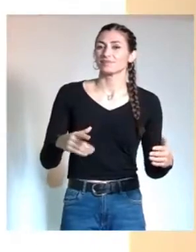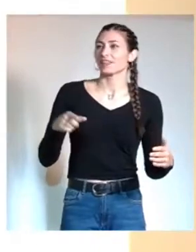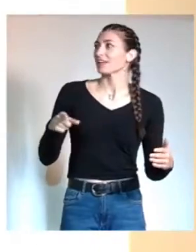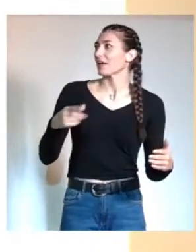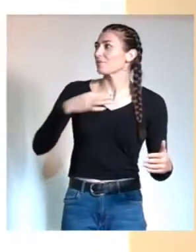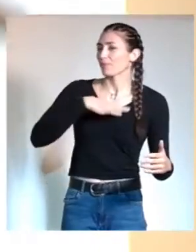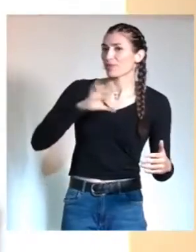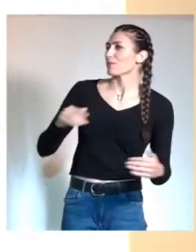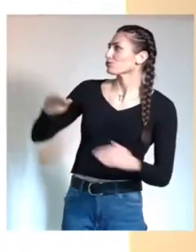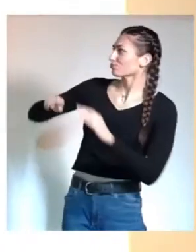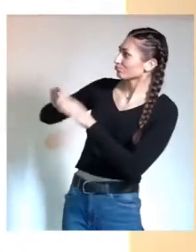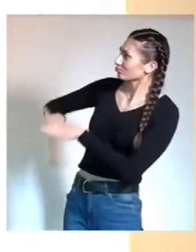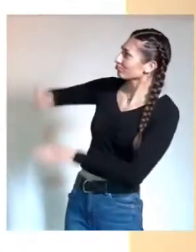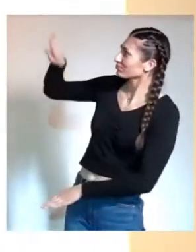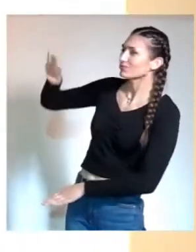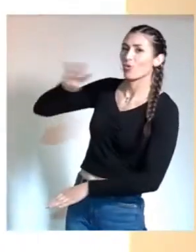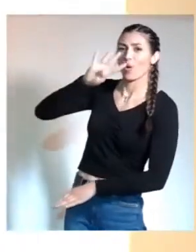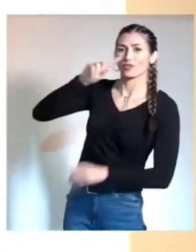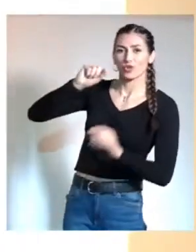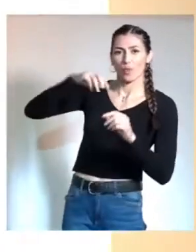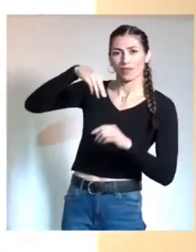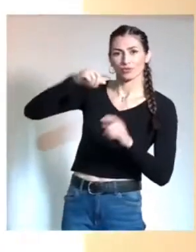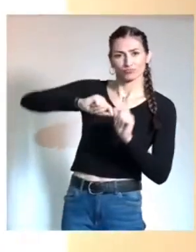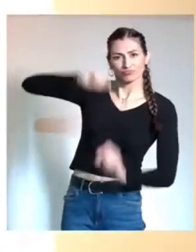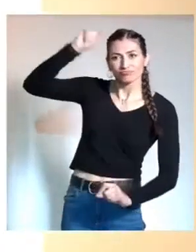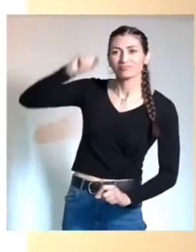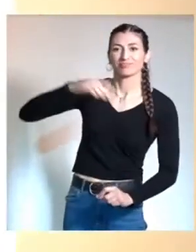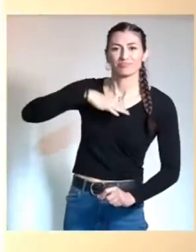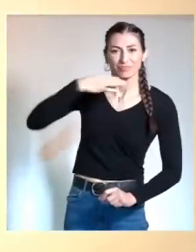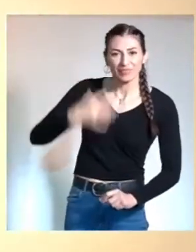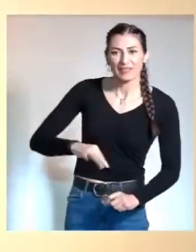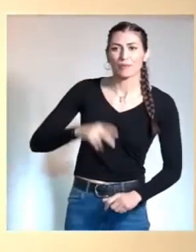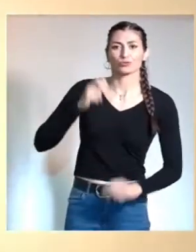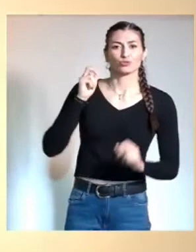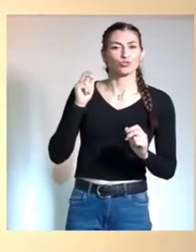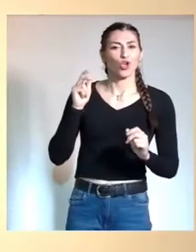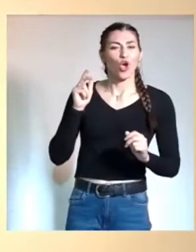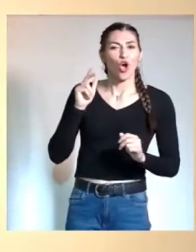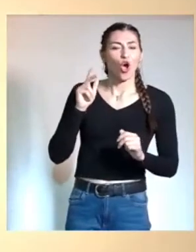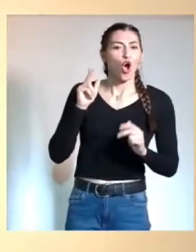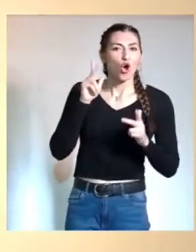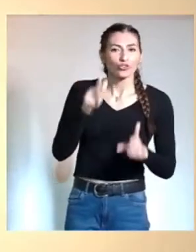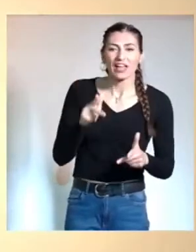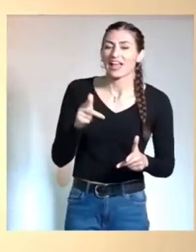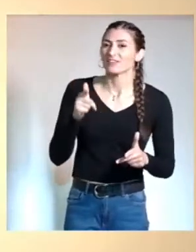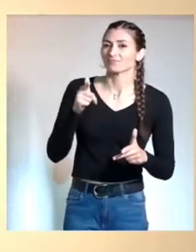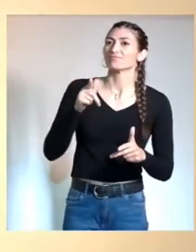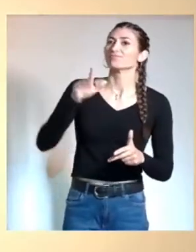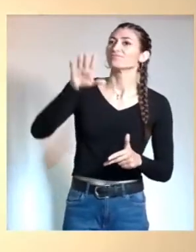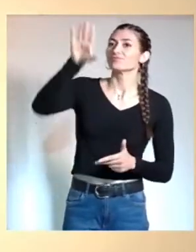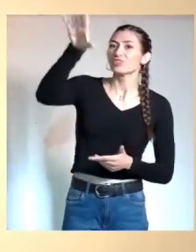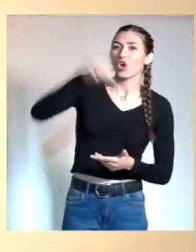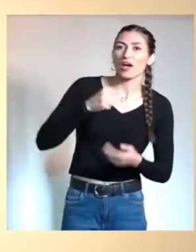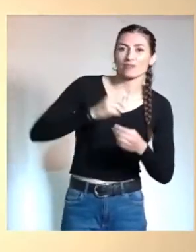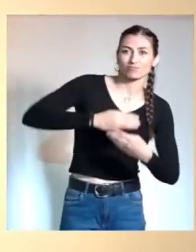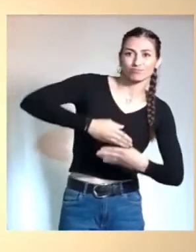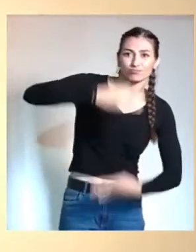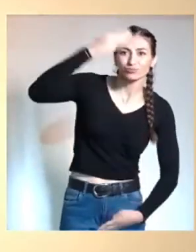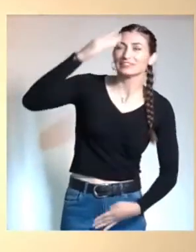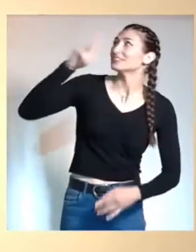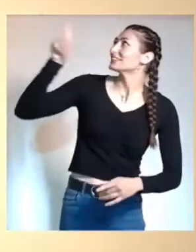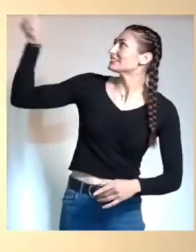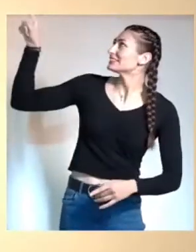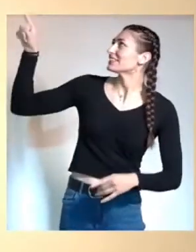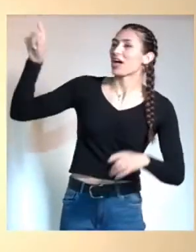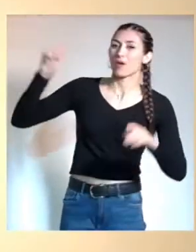unas lonas de 4 metros, que podíamos ir a un hotel y coger una pantalla de 5 metros, como el